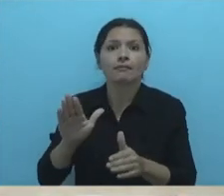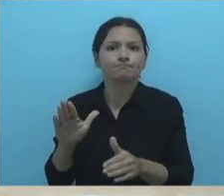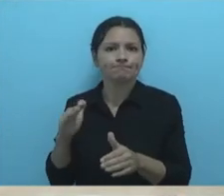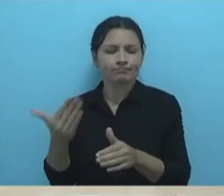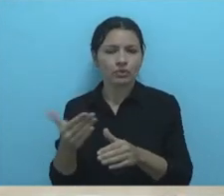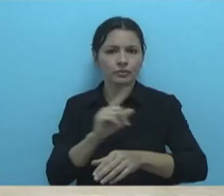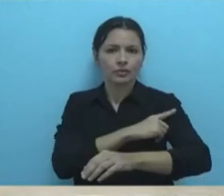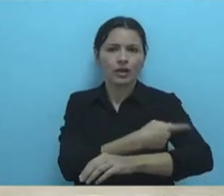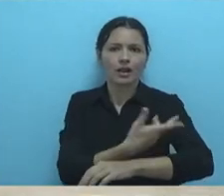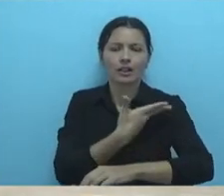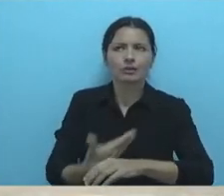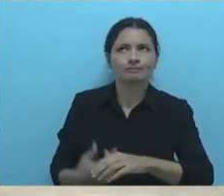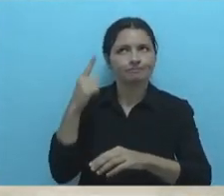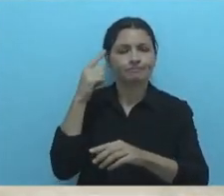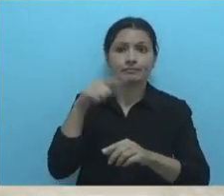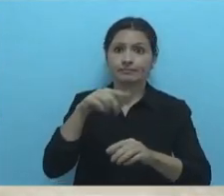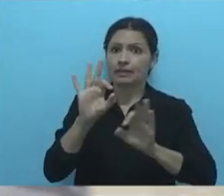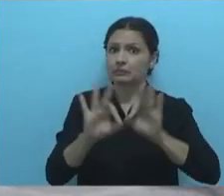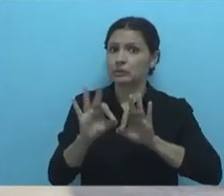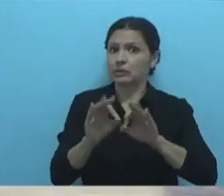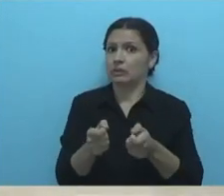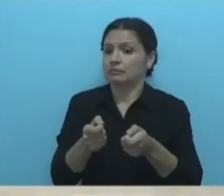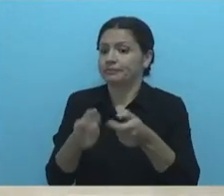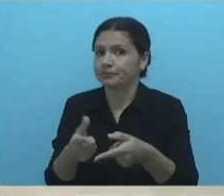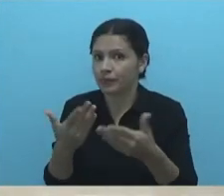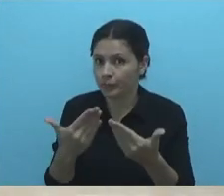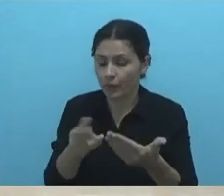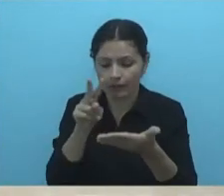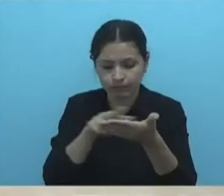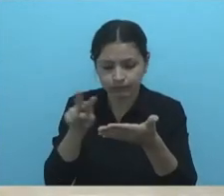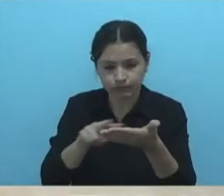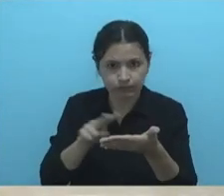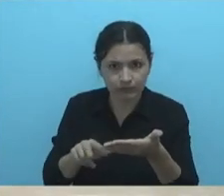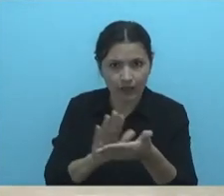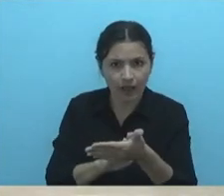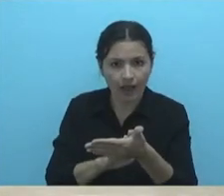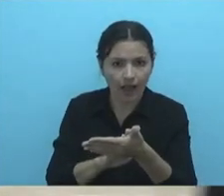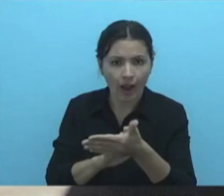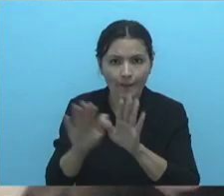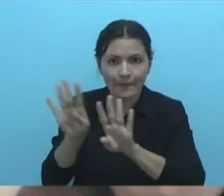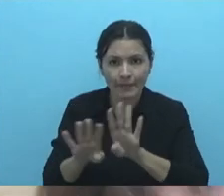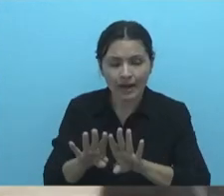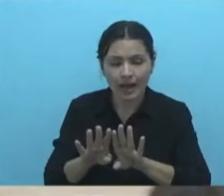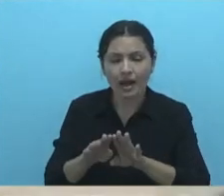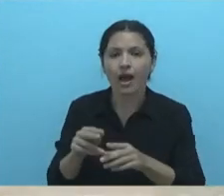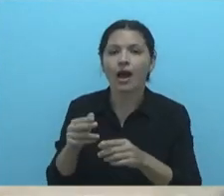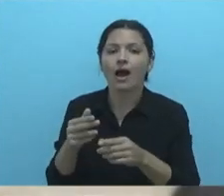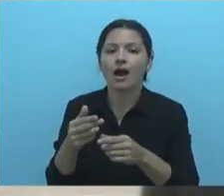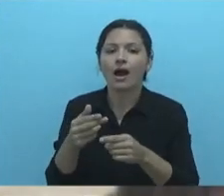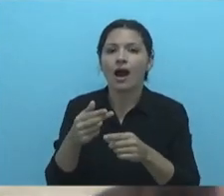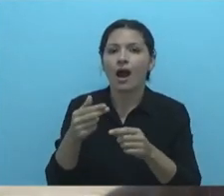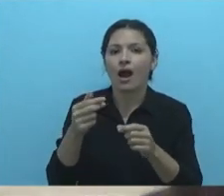enviara este proyecto a extraordinarias y la cámara le dio nuevamente